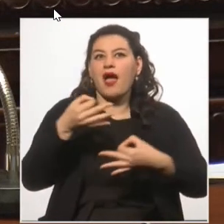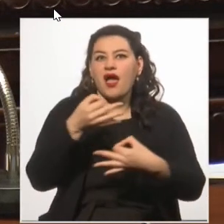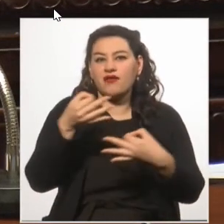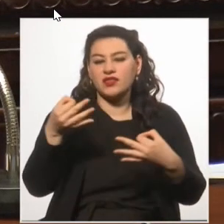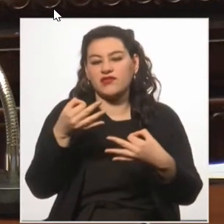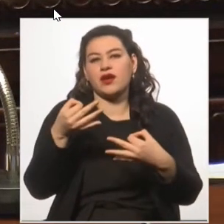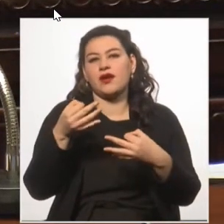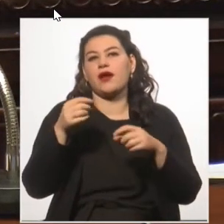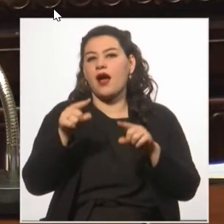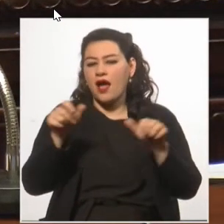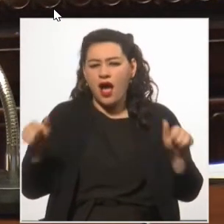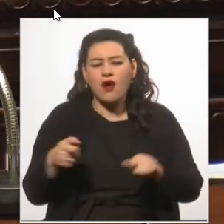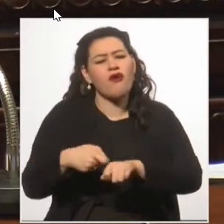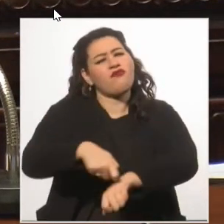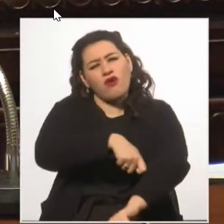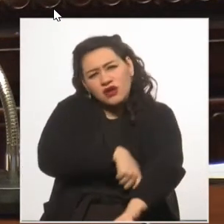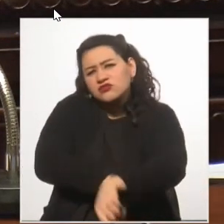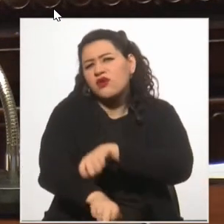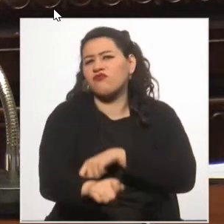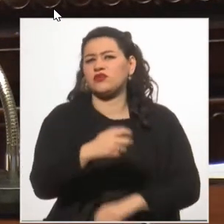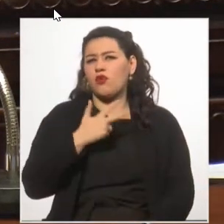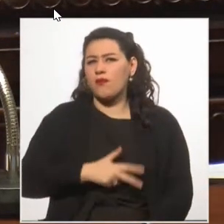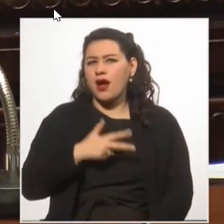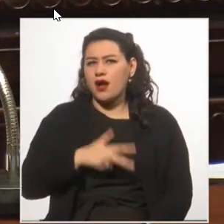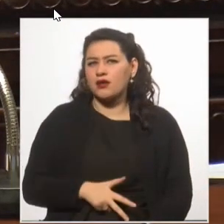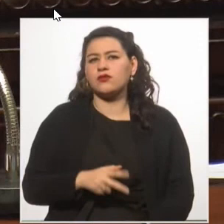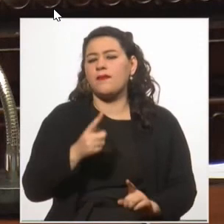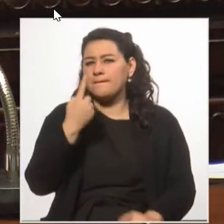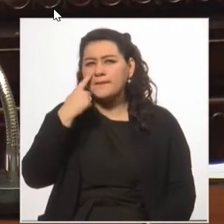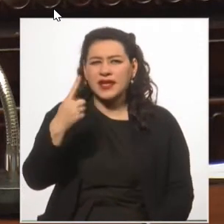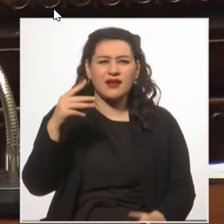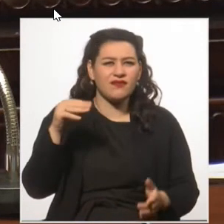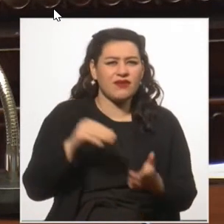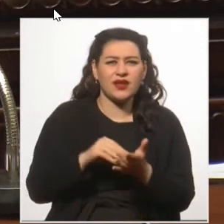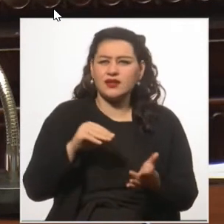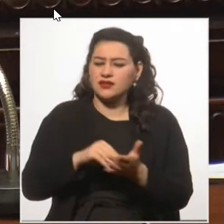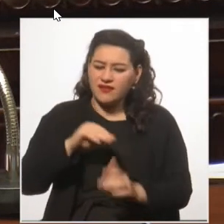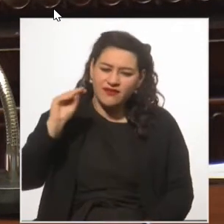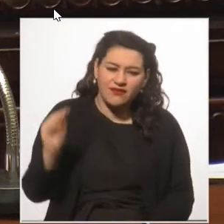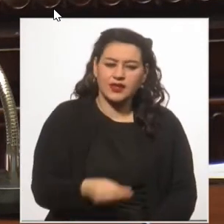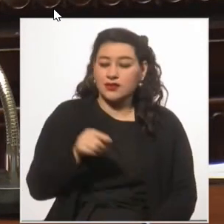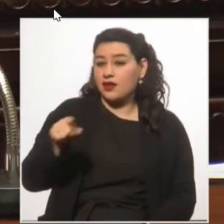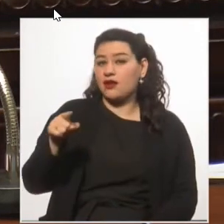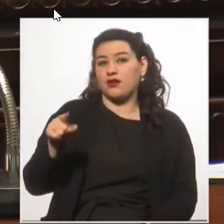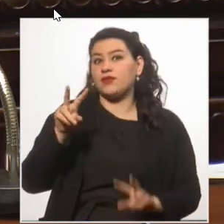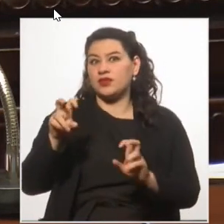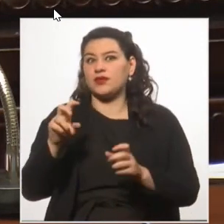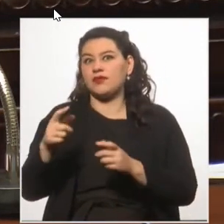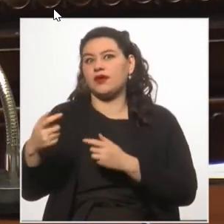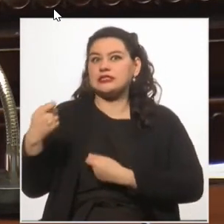ha guiado todos los esfuerzos de la humanidad, vencido 1000 veces por el indomable Calibán, por las